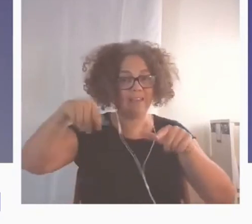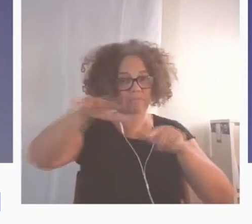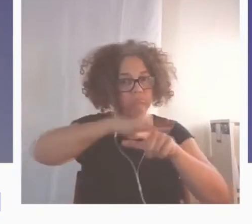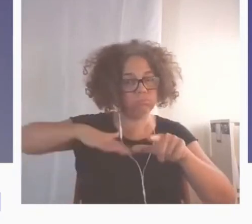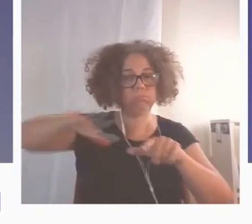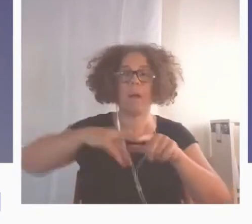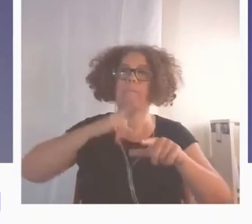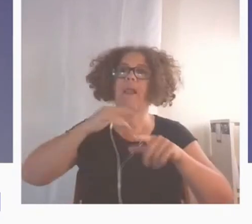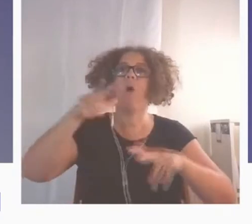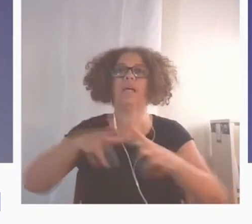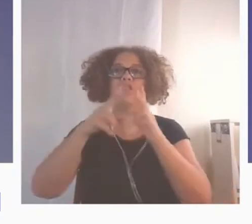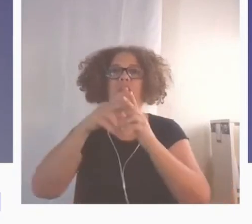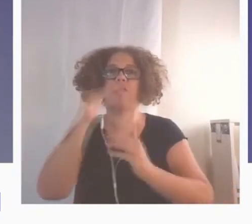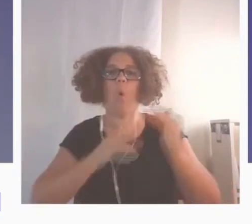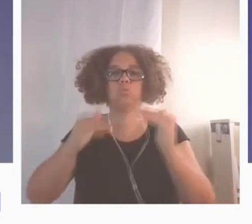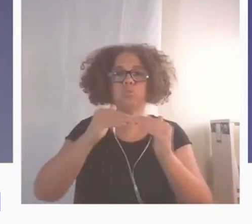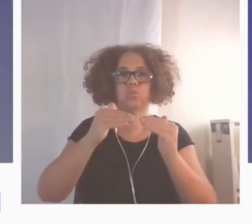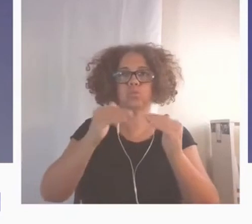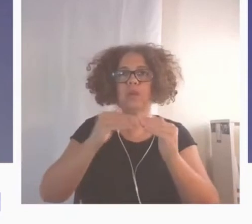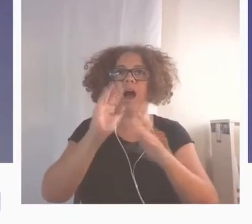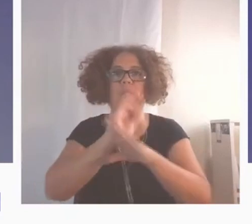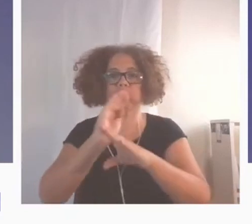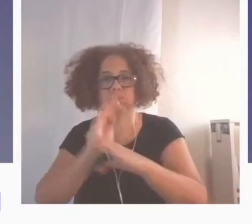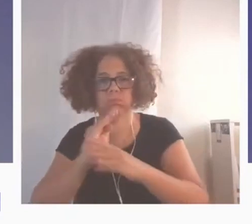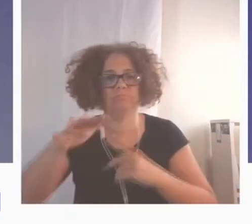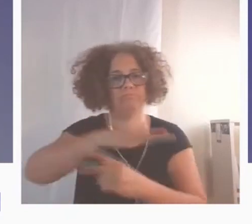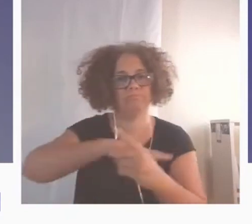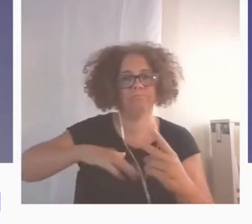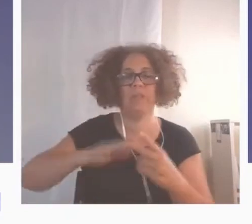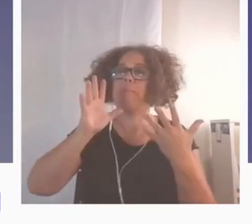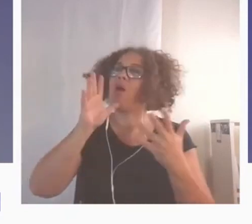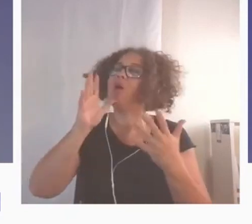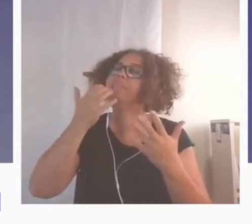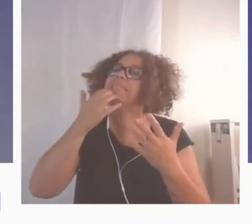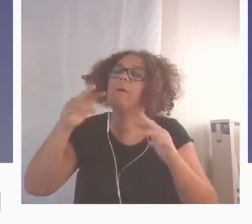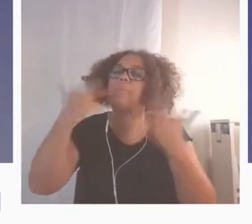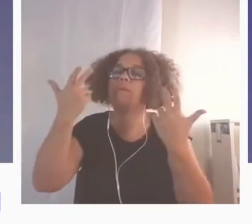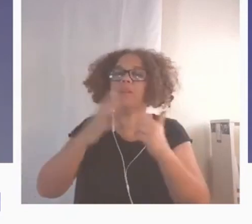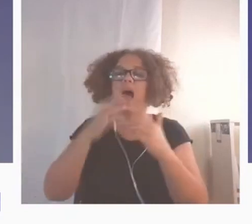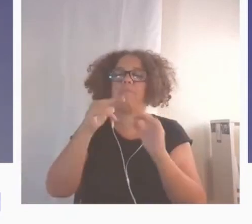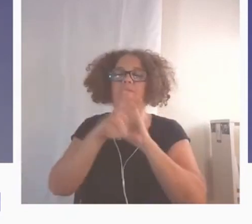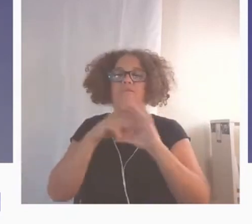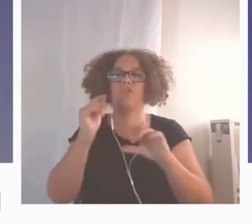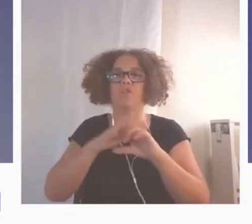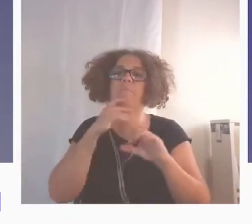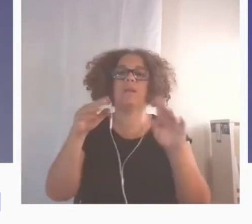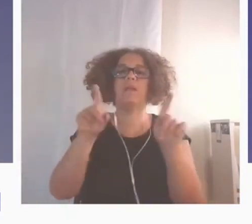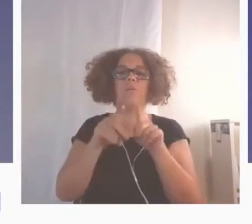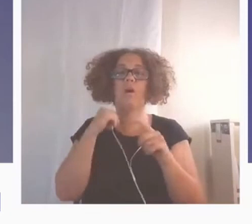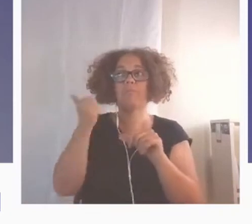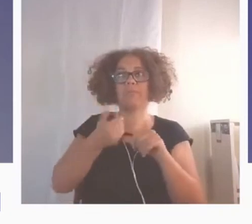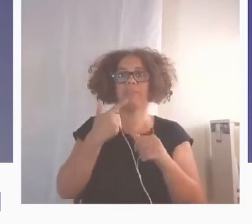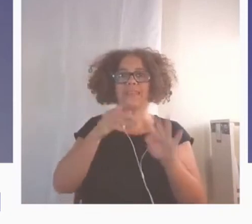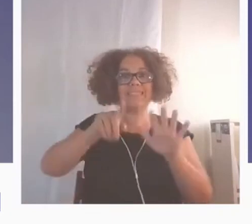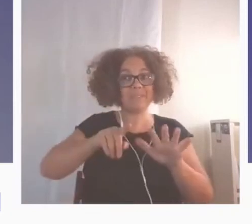más sostenible y más equitativa. Pero bueno, si me lo permitís, a mí me gustaría poneros un breve vídeo de los primeros 6 meses que ya